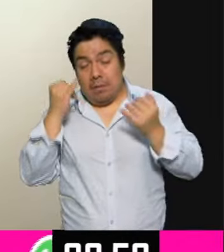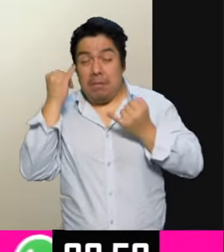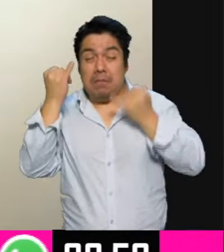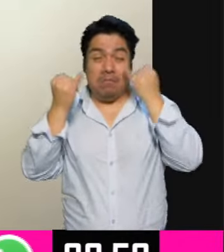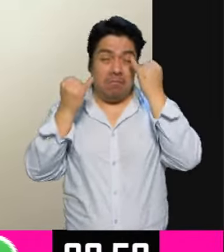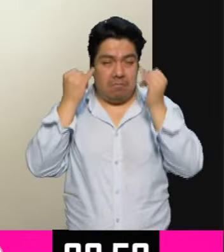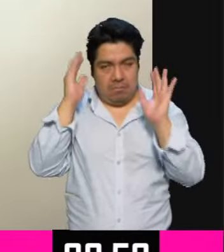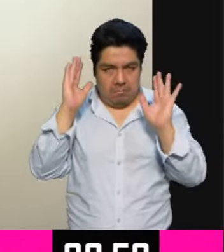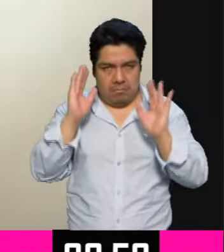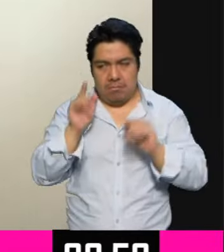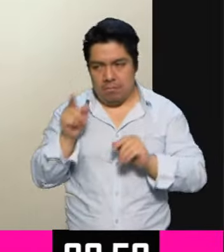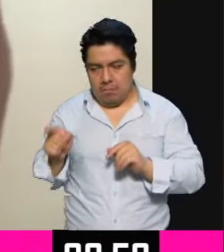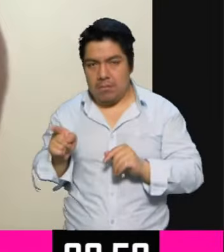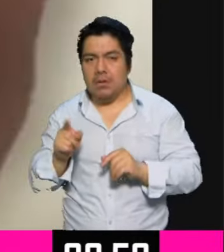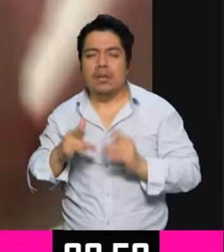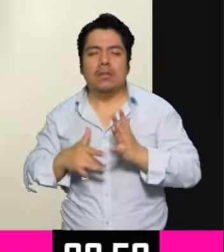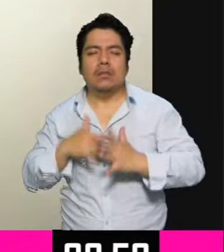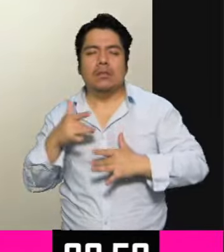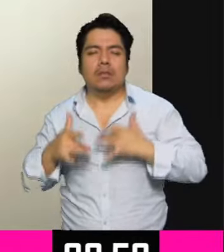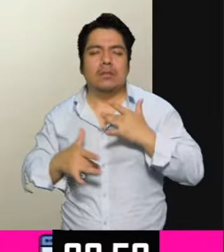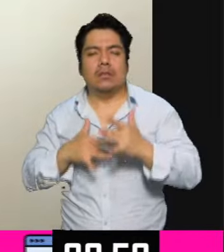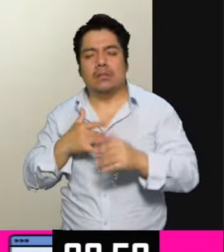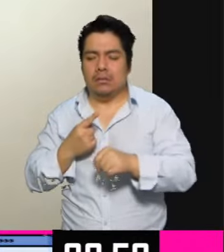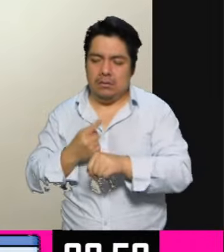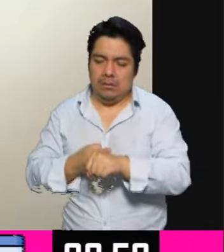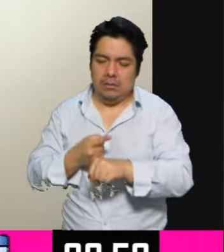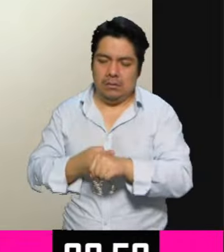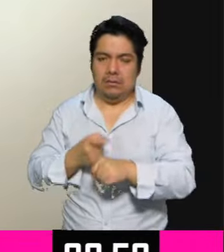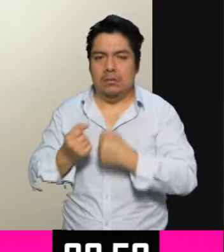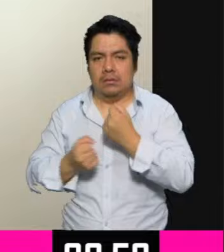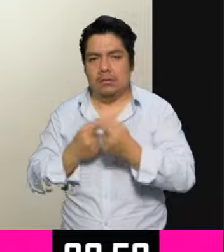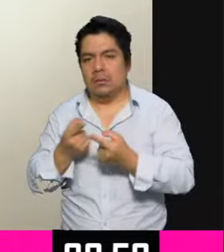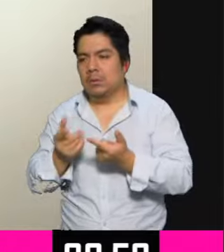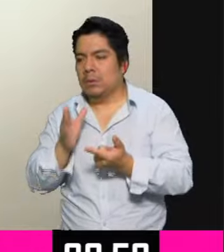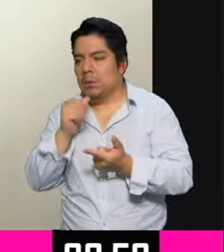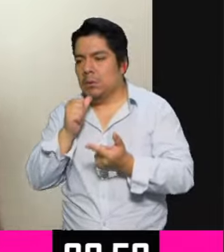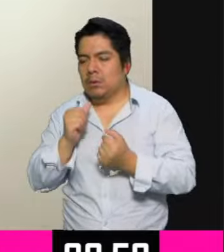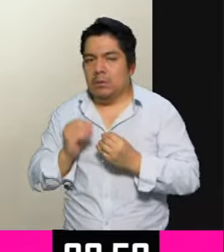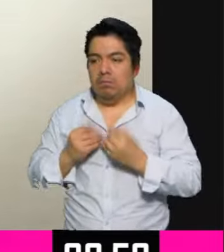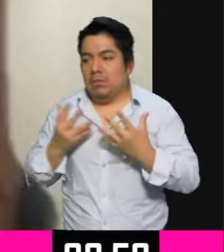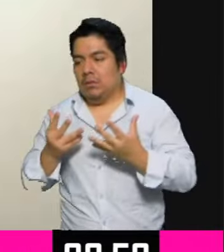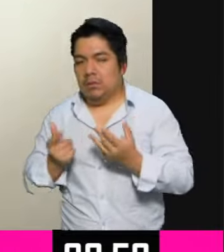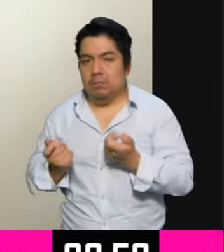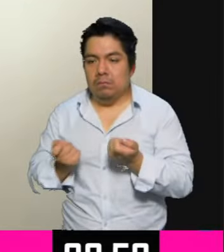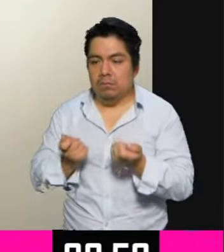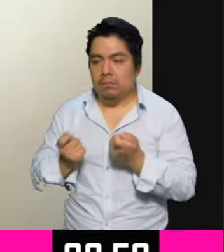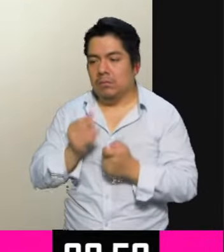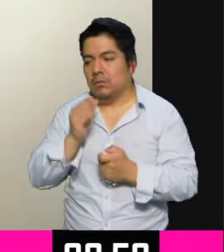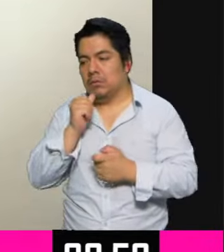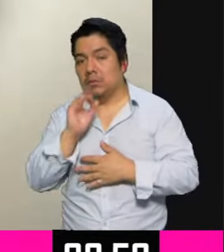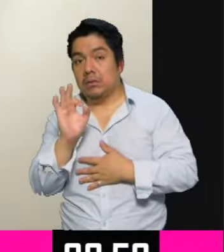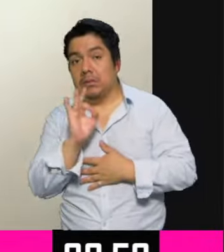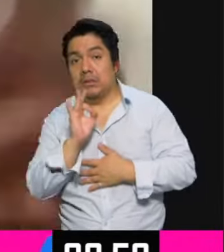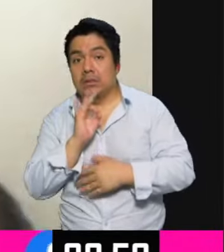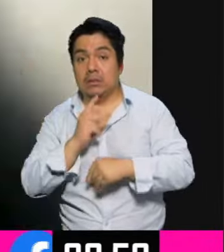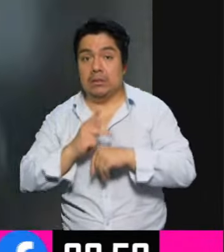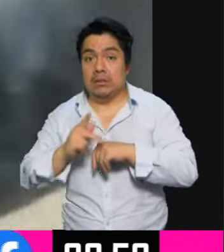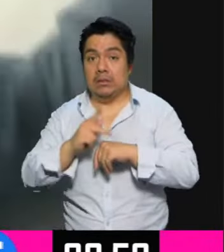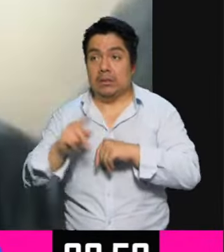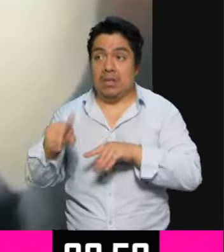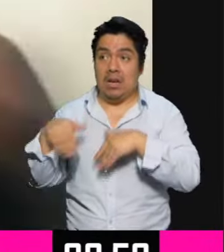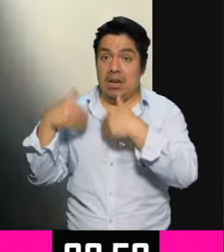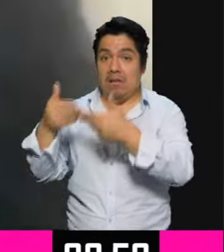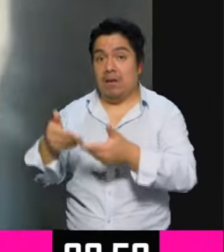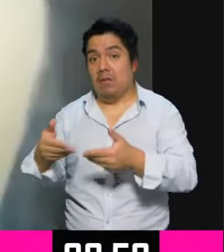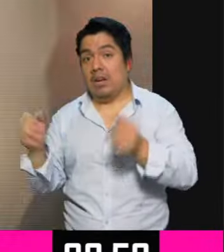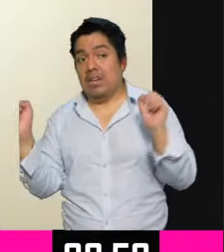algún problema emocional cuya consecuencia es que no controlaba impulsos era A lo mejor era peligroso sacarla a la calle porque